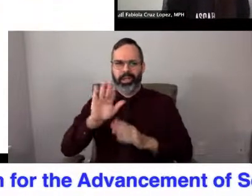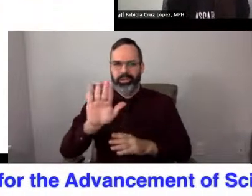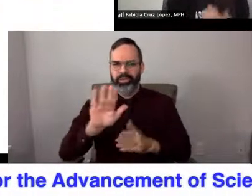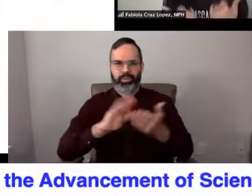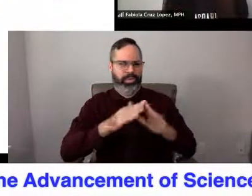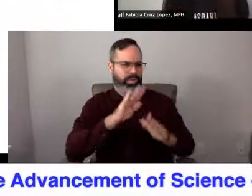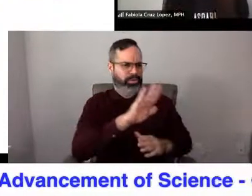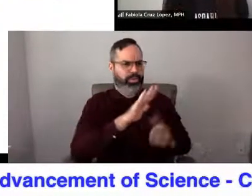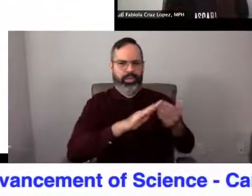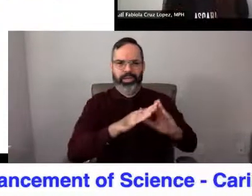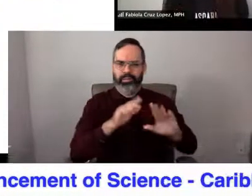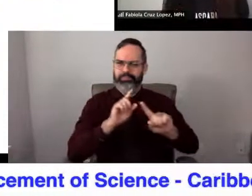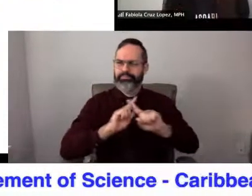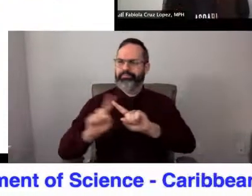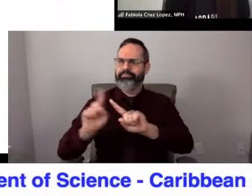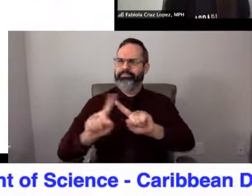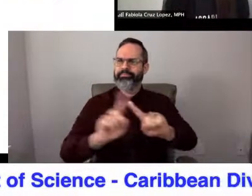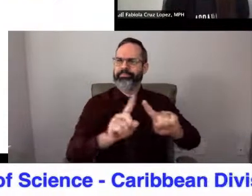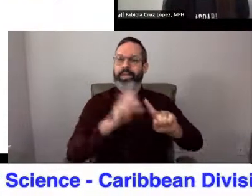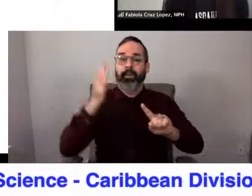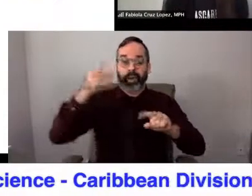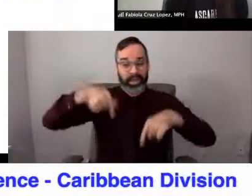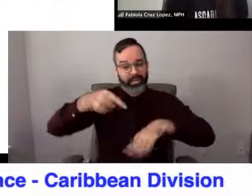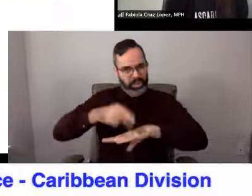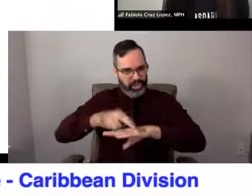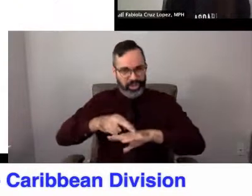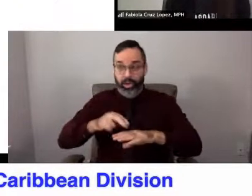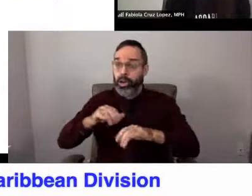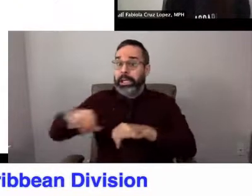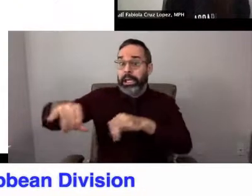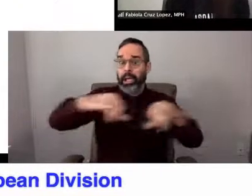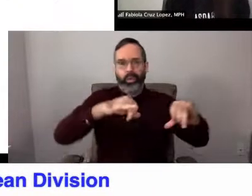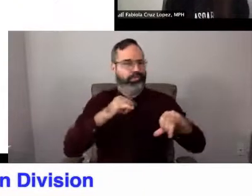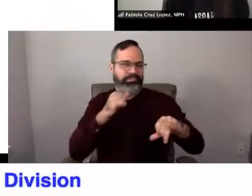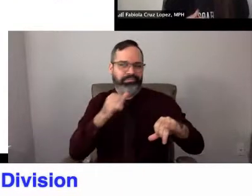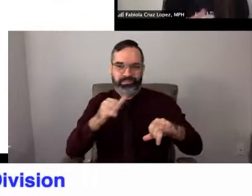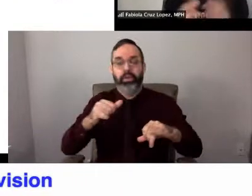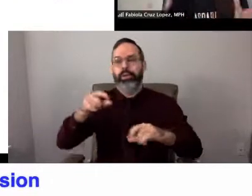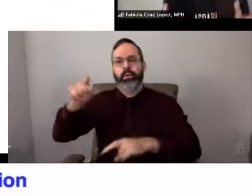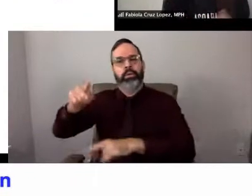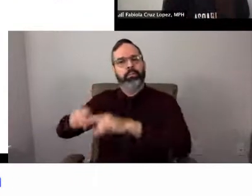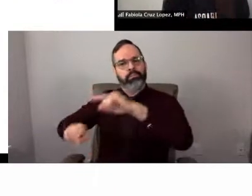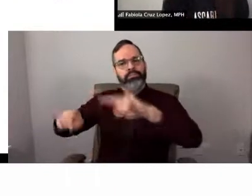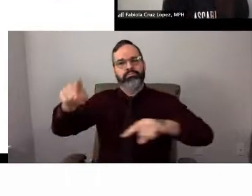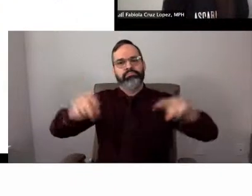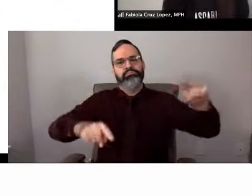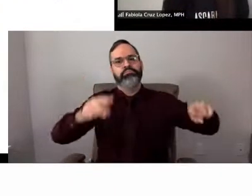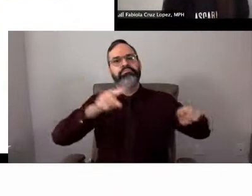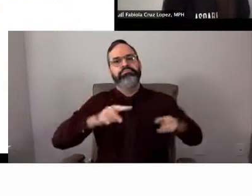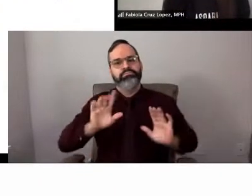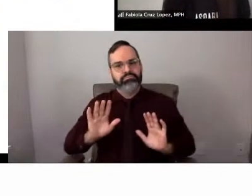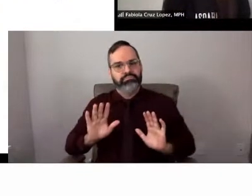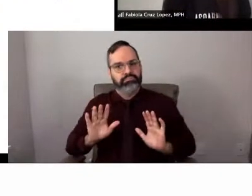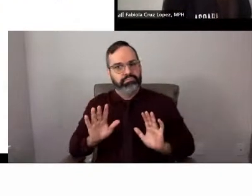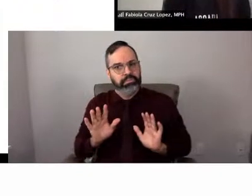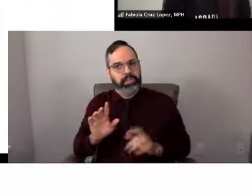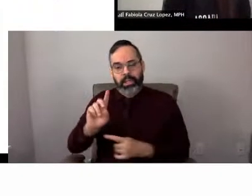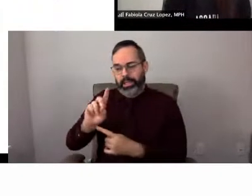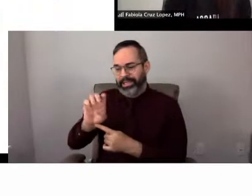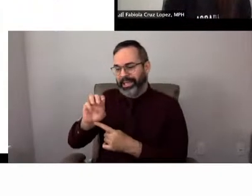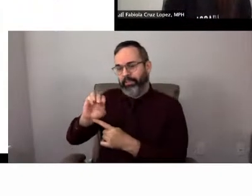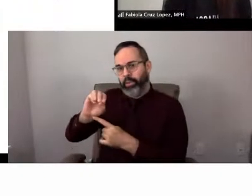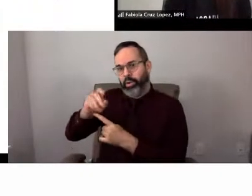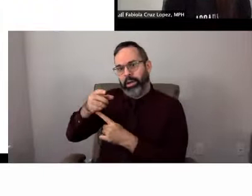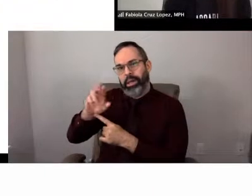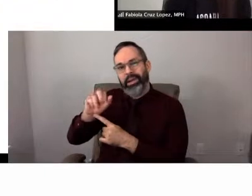Porque dentro de Puerto Rico hay diversidad y los pueblos, no todos, esa demografía, la composición no es la